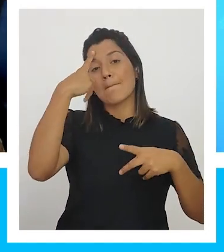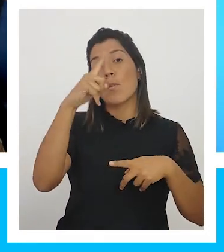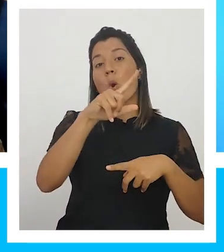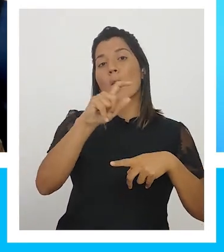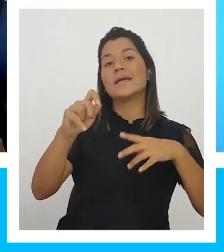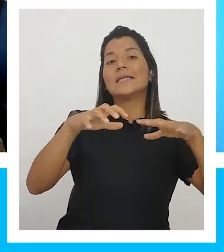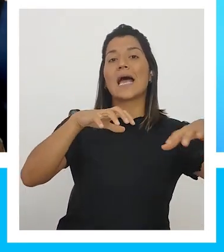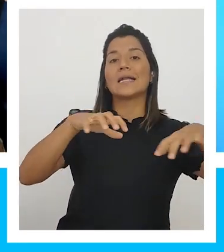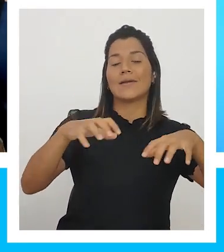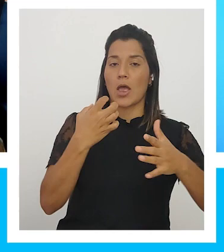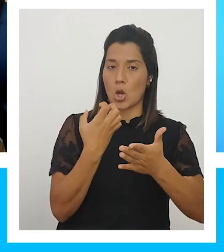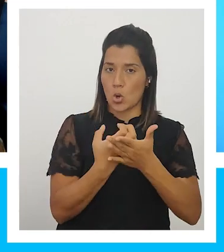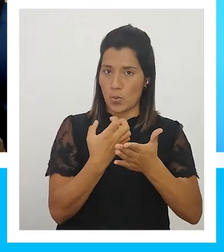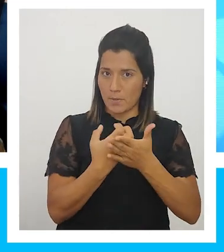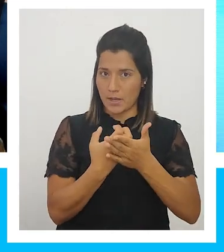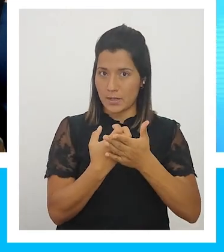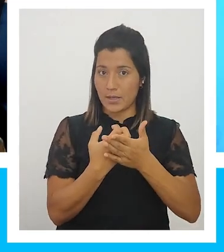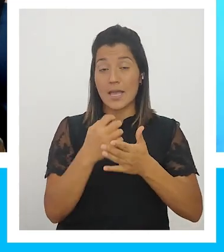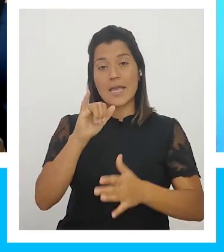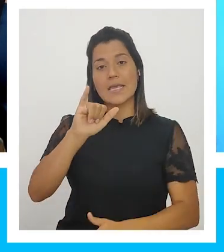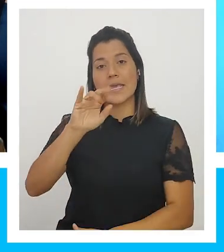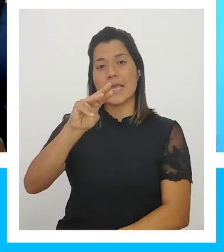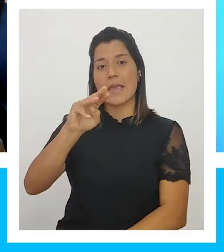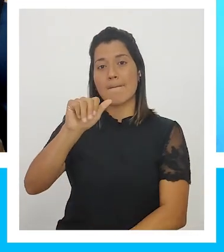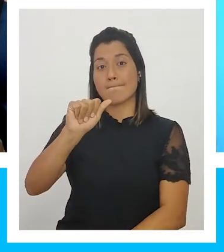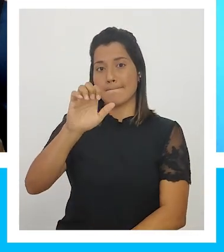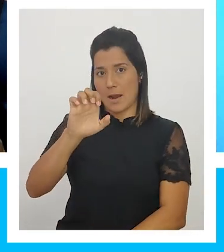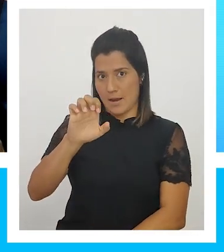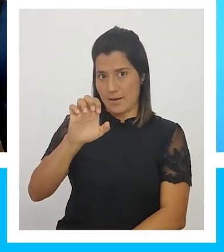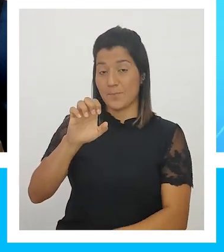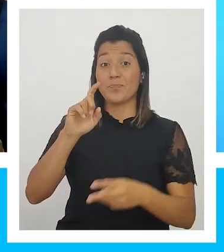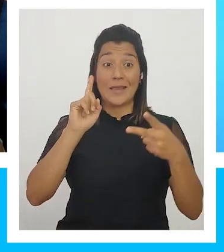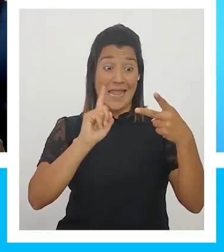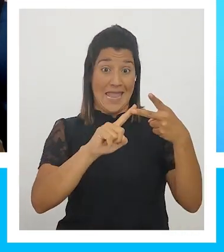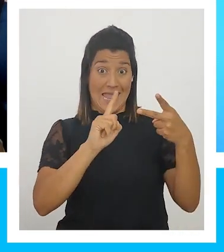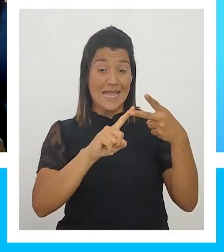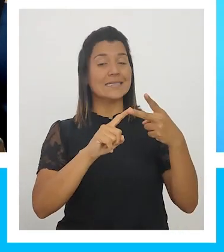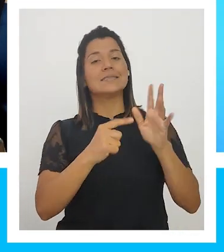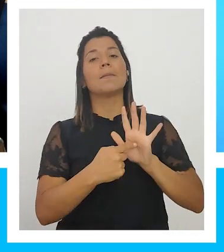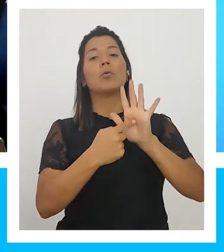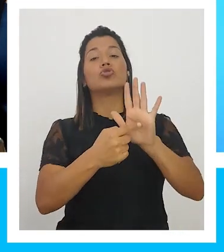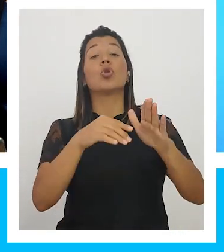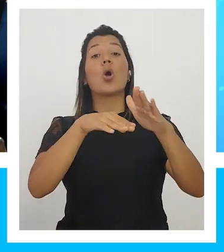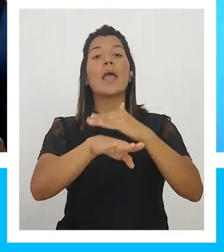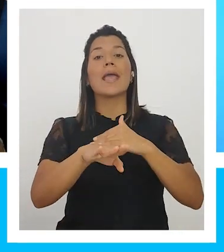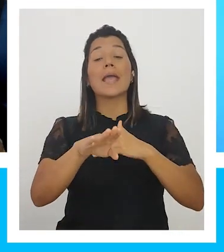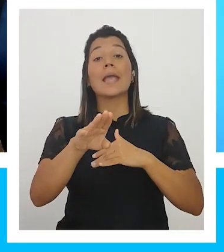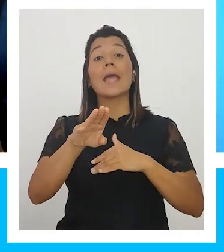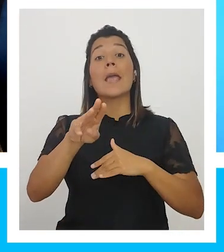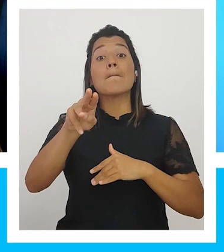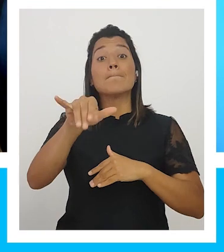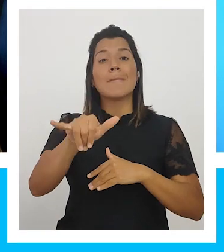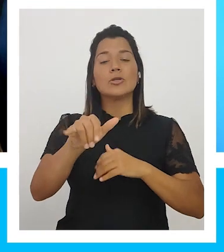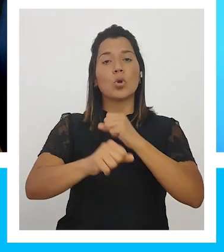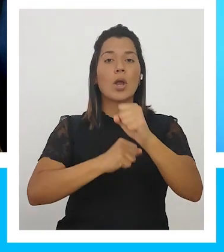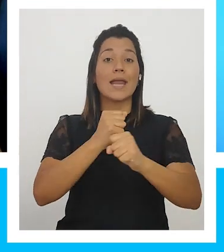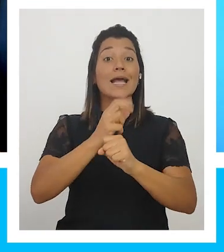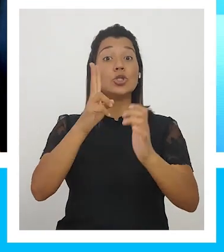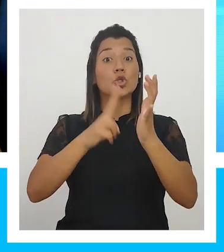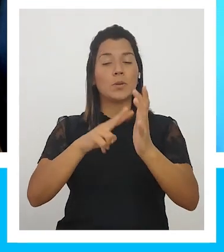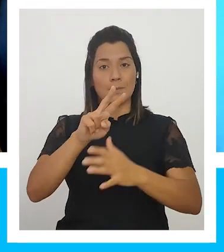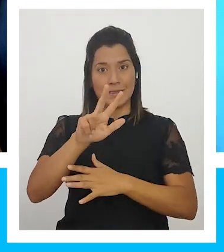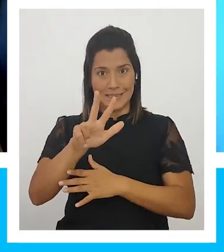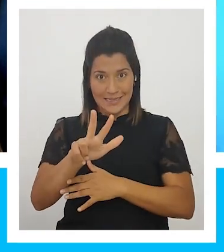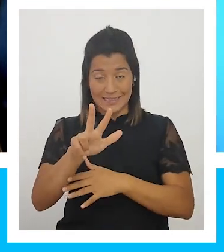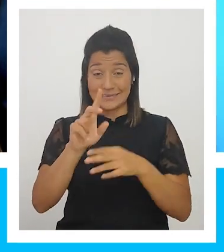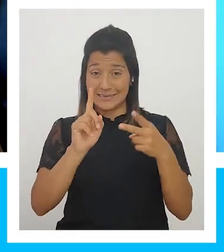IMAE. Ese índice mostró en mayo de 2023, que es el último dato que han sacado, que la producción